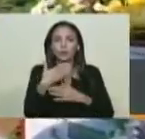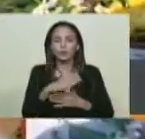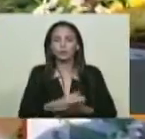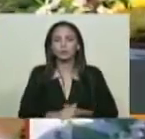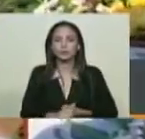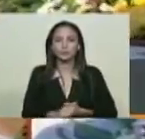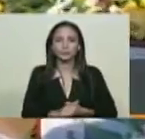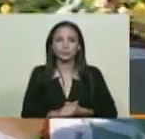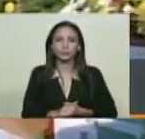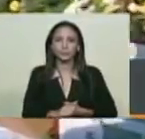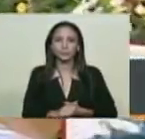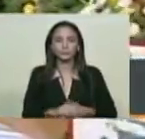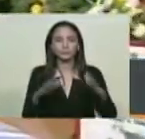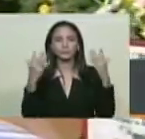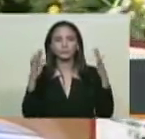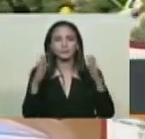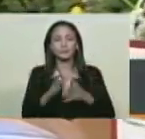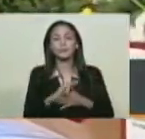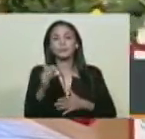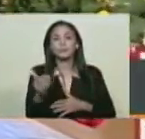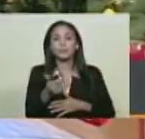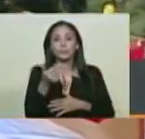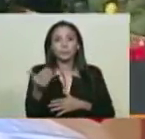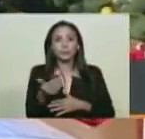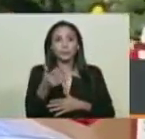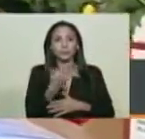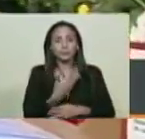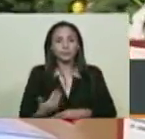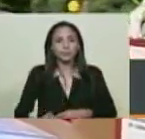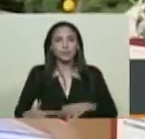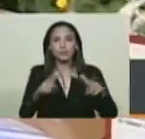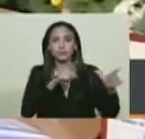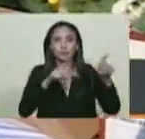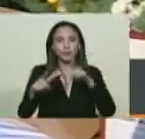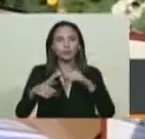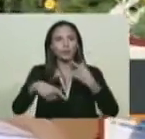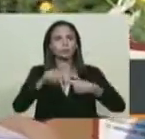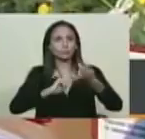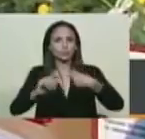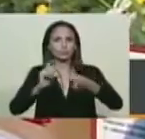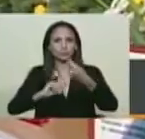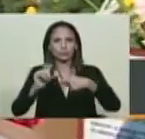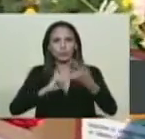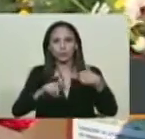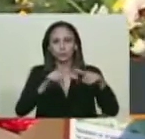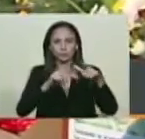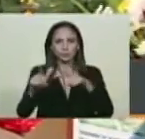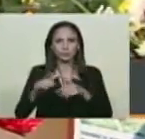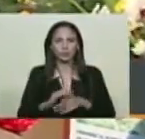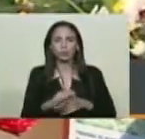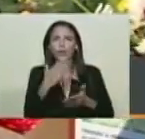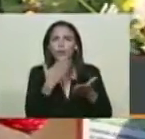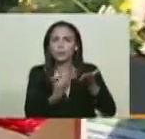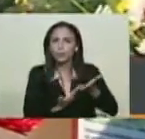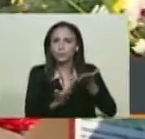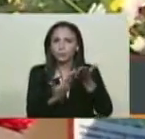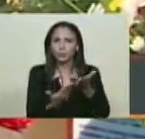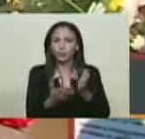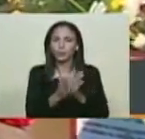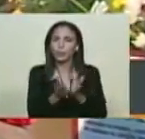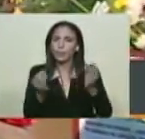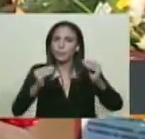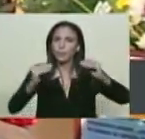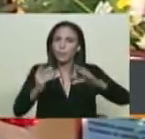cuenta. Es importante, presidente, que ya ellos están exportando. Todas estas solicitudes que están haciendo es para